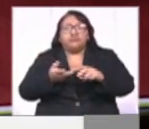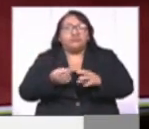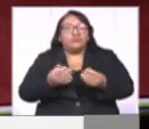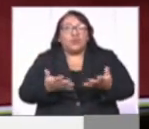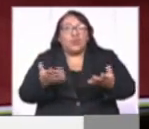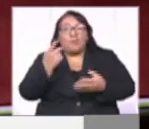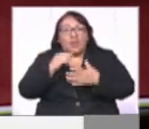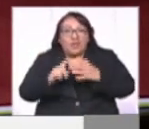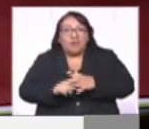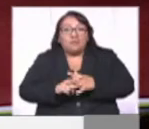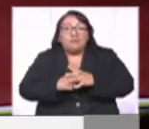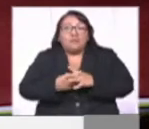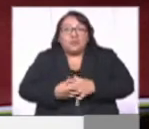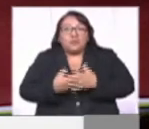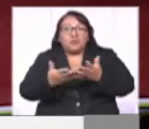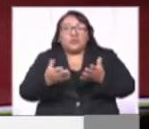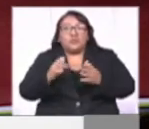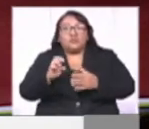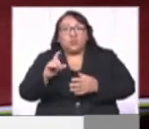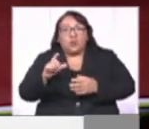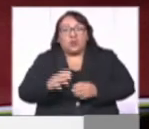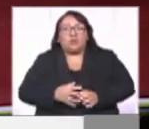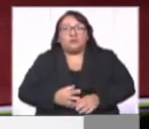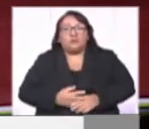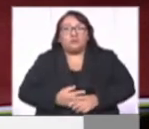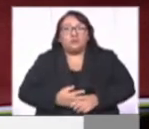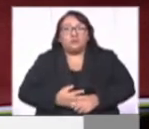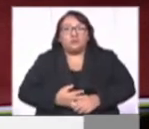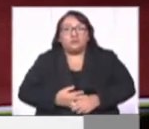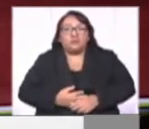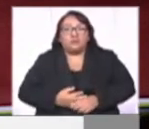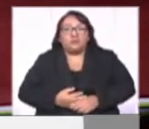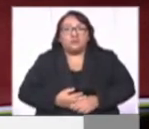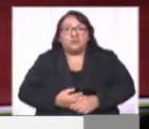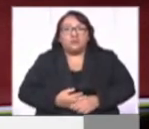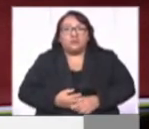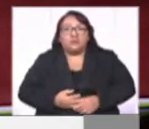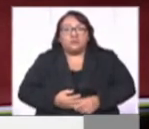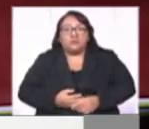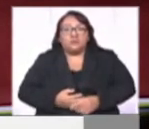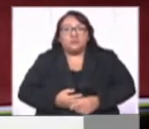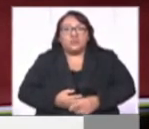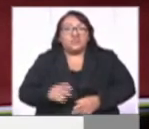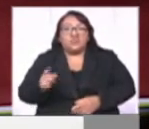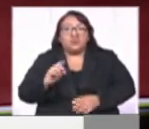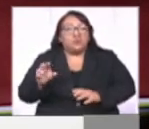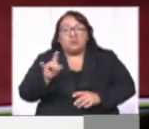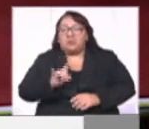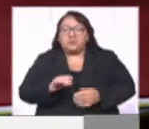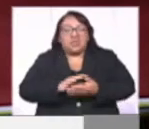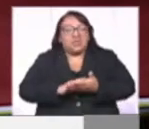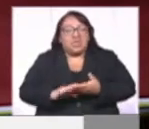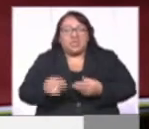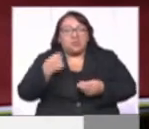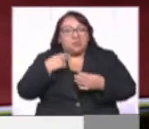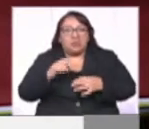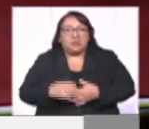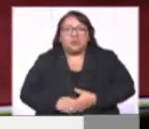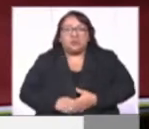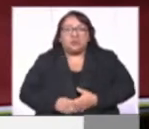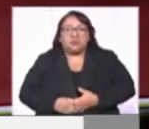como para que funcione bien una escuela. Si no, no va a funcionar y va a dar una